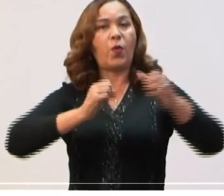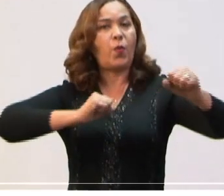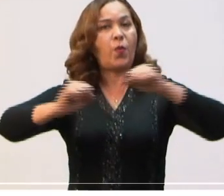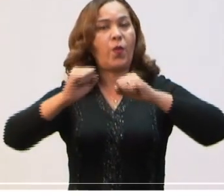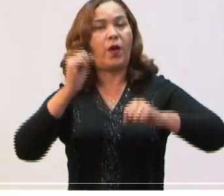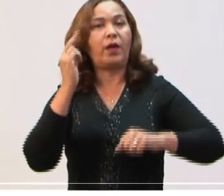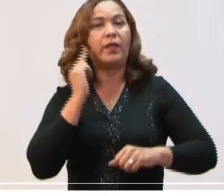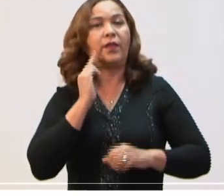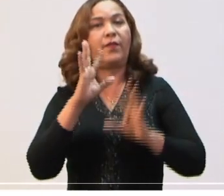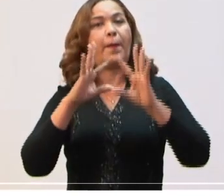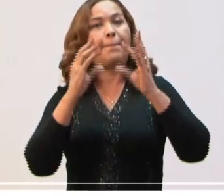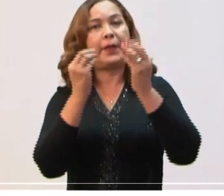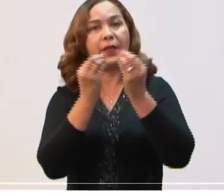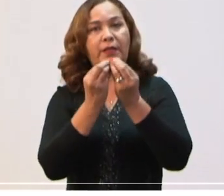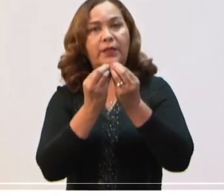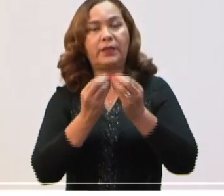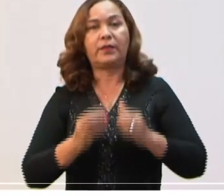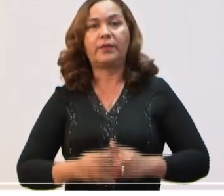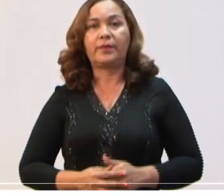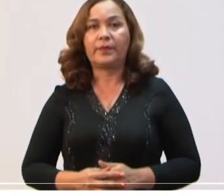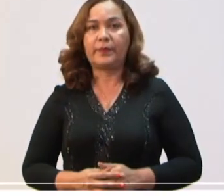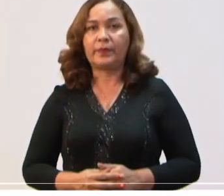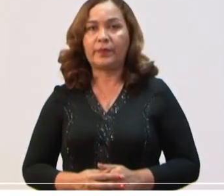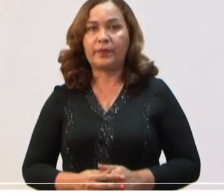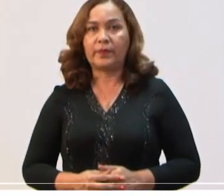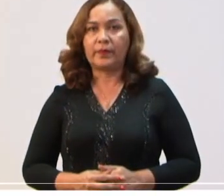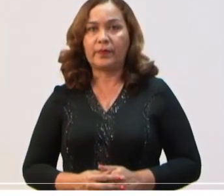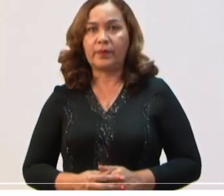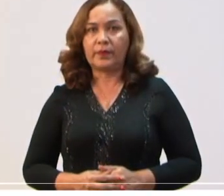del movimiento bolivariano de familias